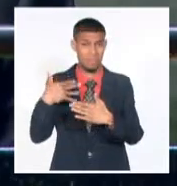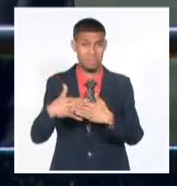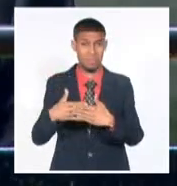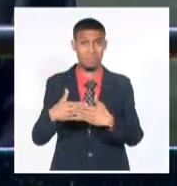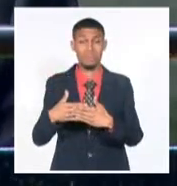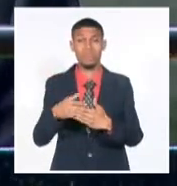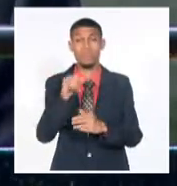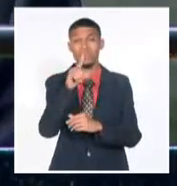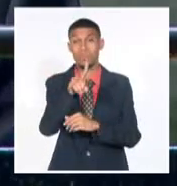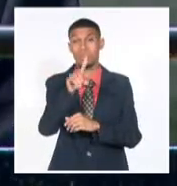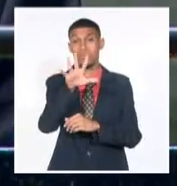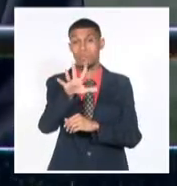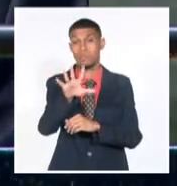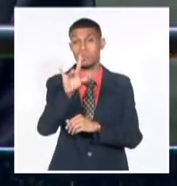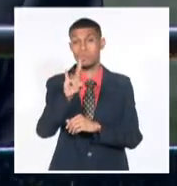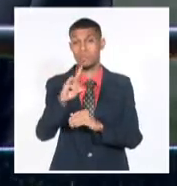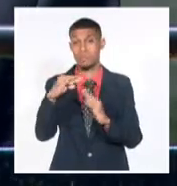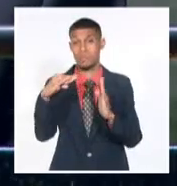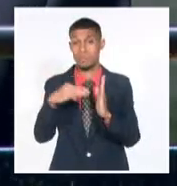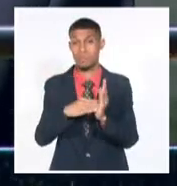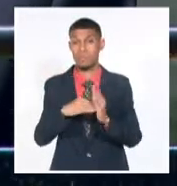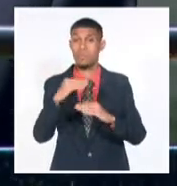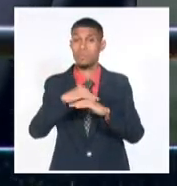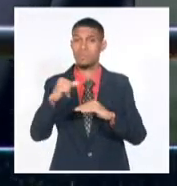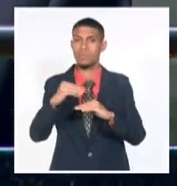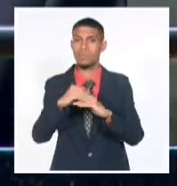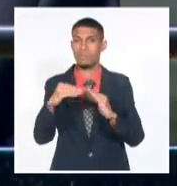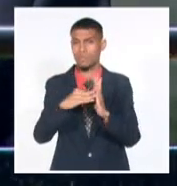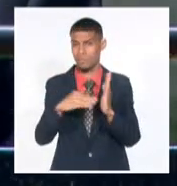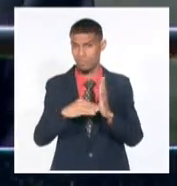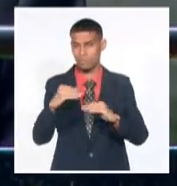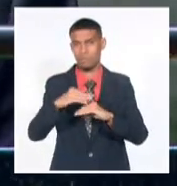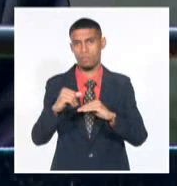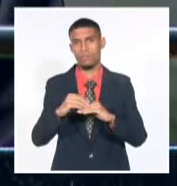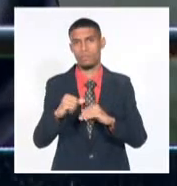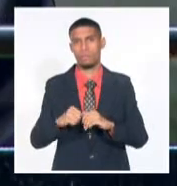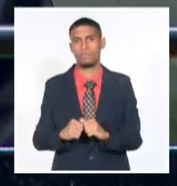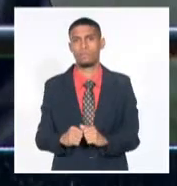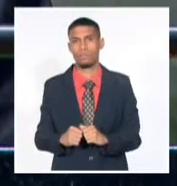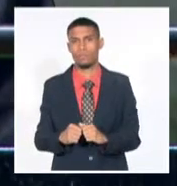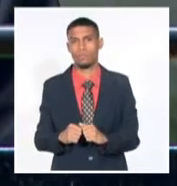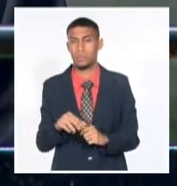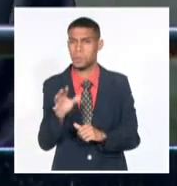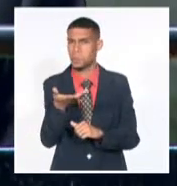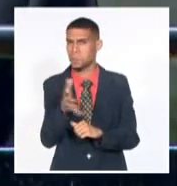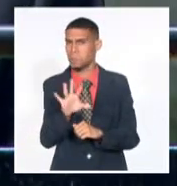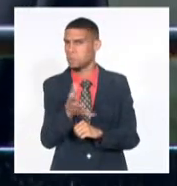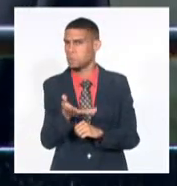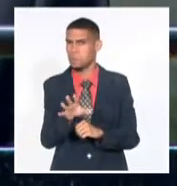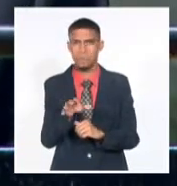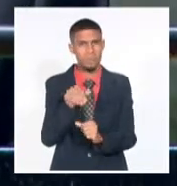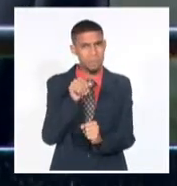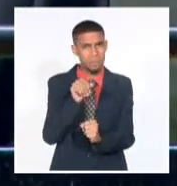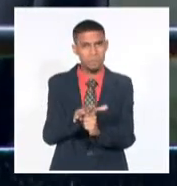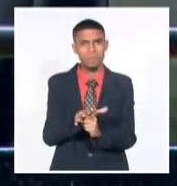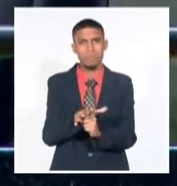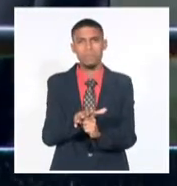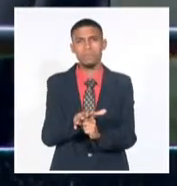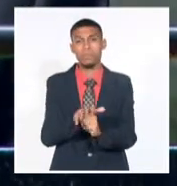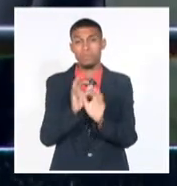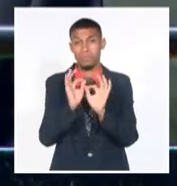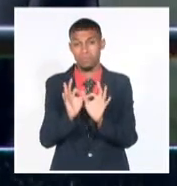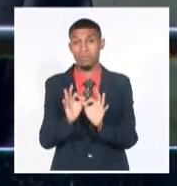159 mil millones de dólares. Si el cálculo se hace a partir del valor del